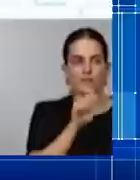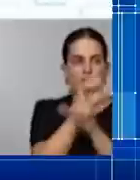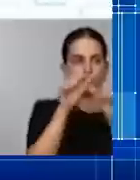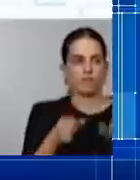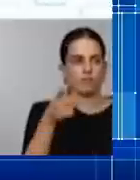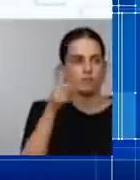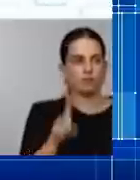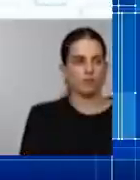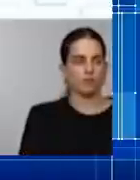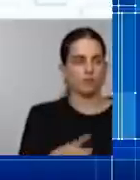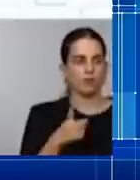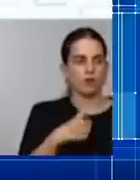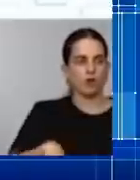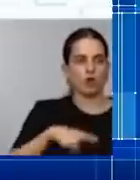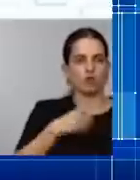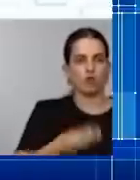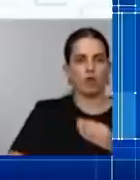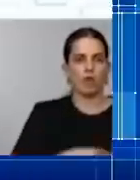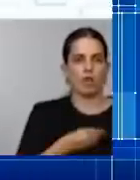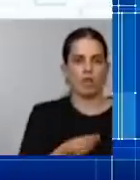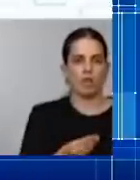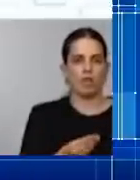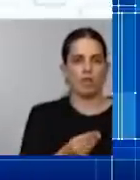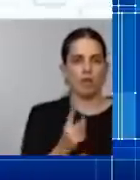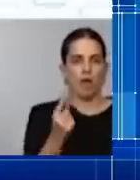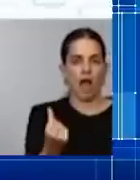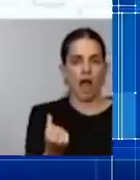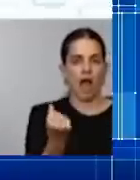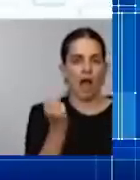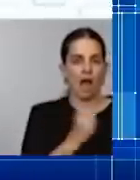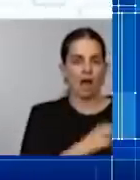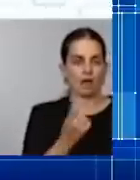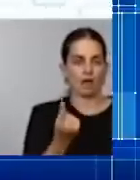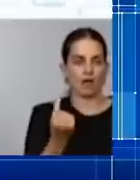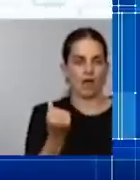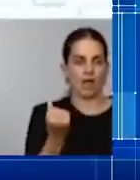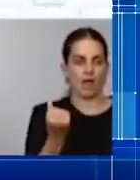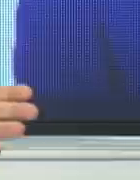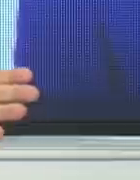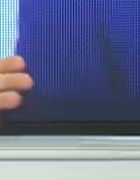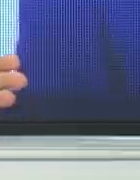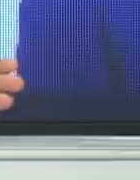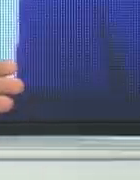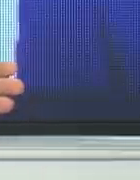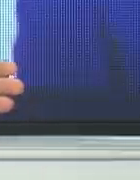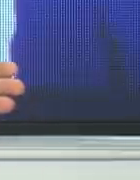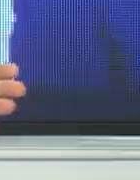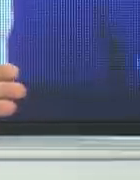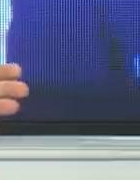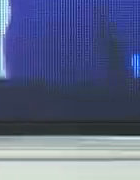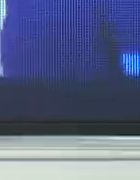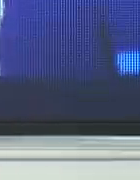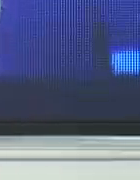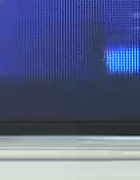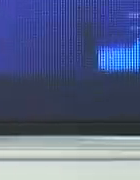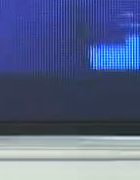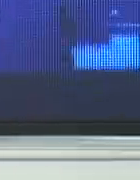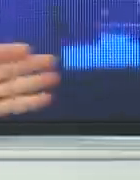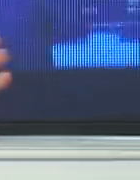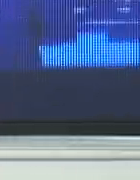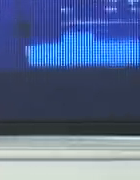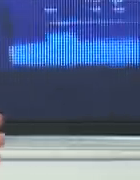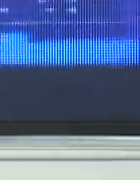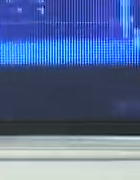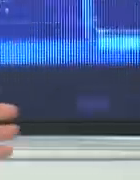haciendo frente al ahorro energético que tan necesario es en nuestro país. Vamos,